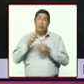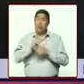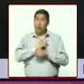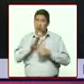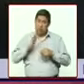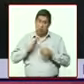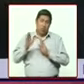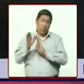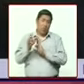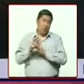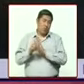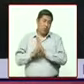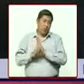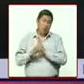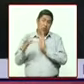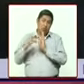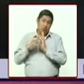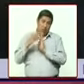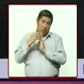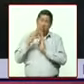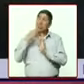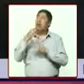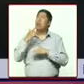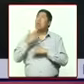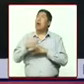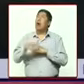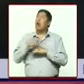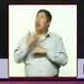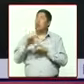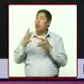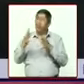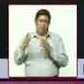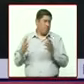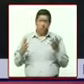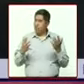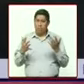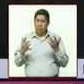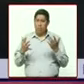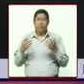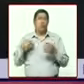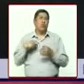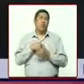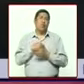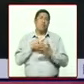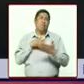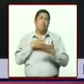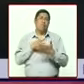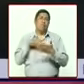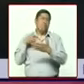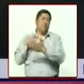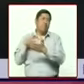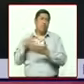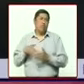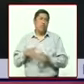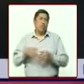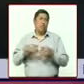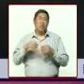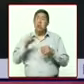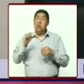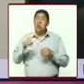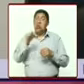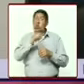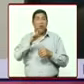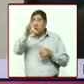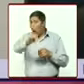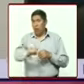dar todas las acciones legales. Vamos a interponer un recurso, una medida cautelar a esta decisión porque no estamos de acuerdo.